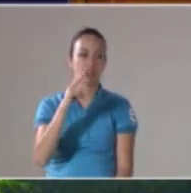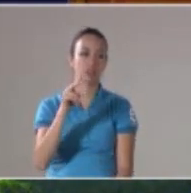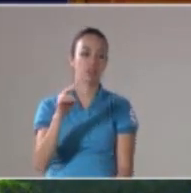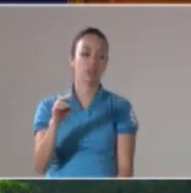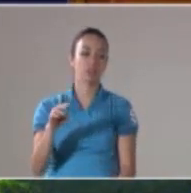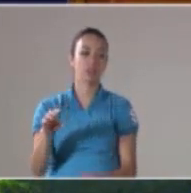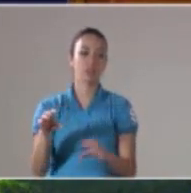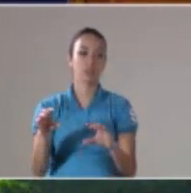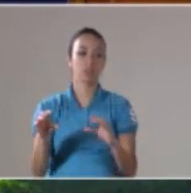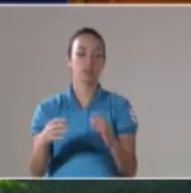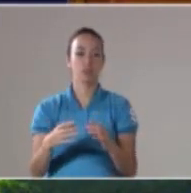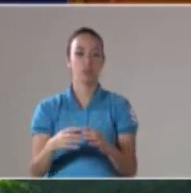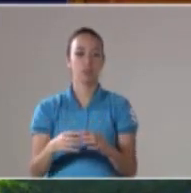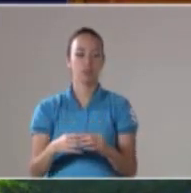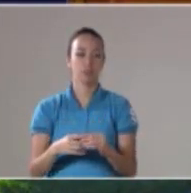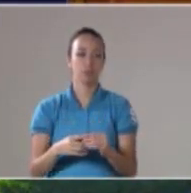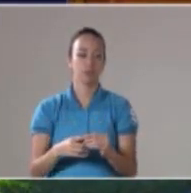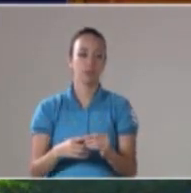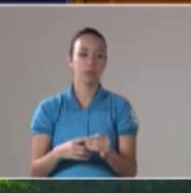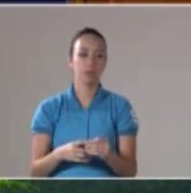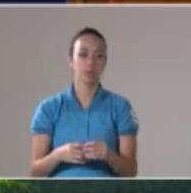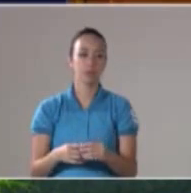Son parientes del pescadito Ruiz.